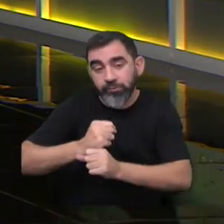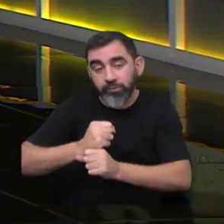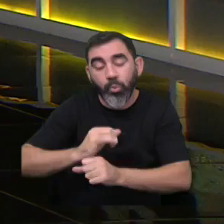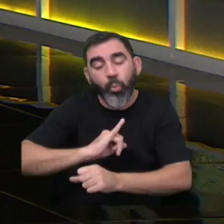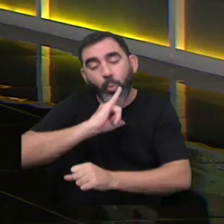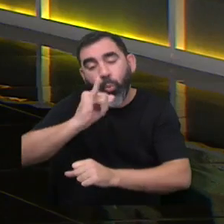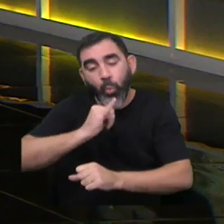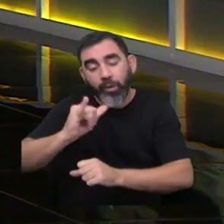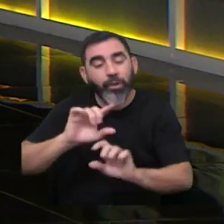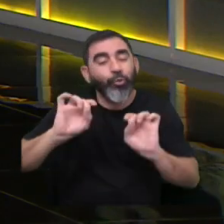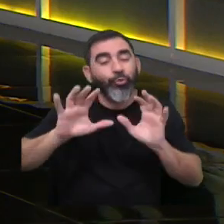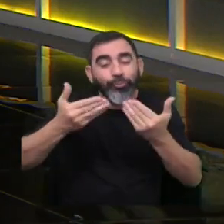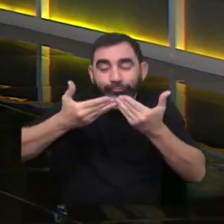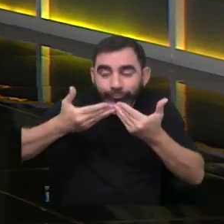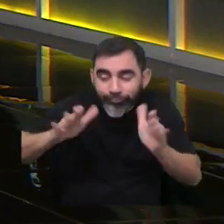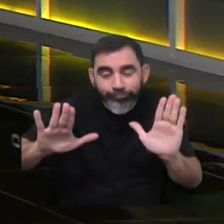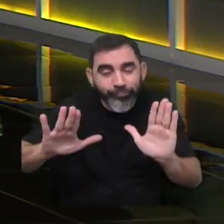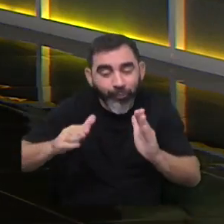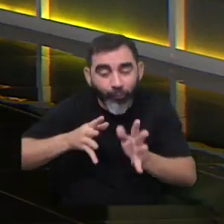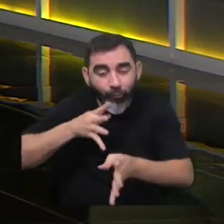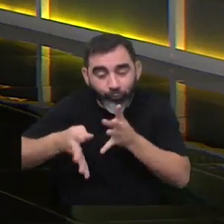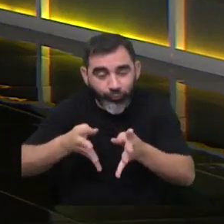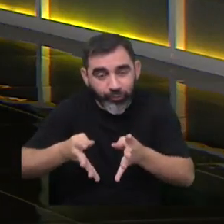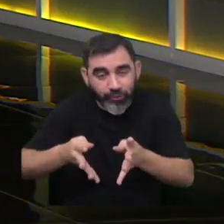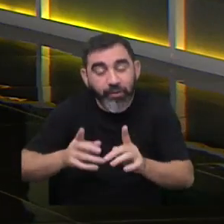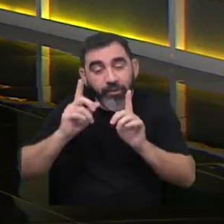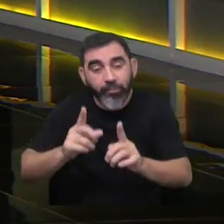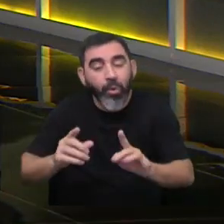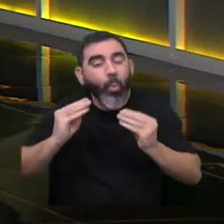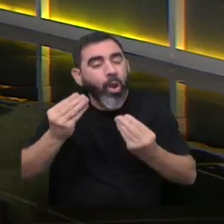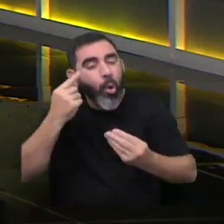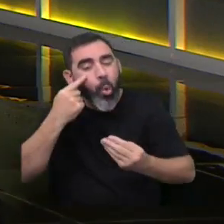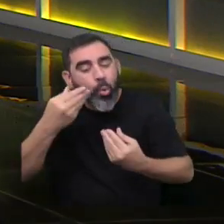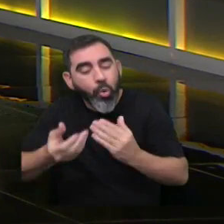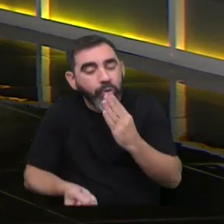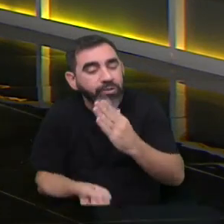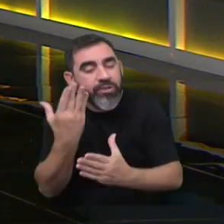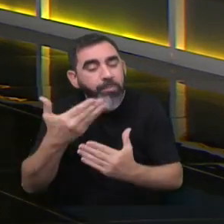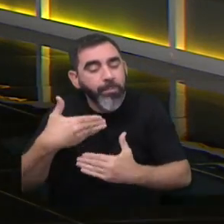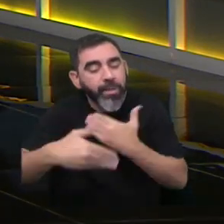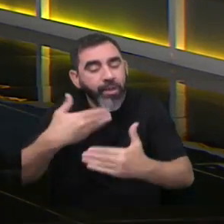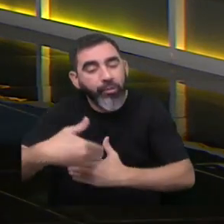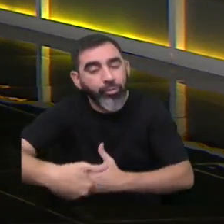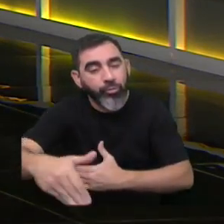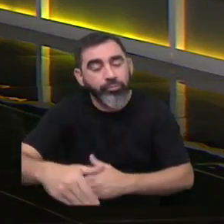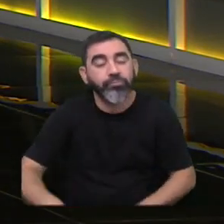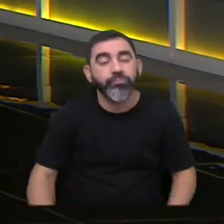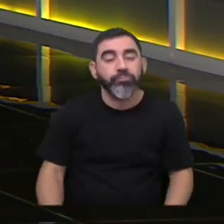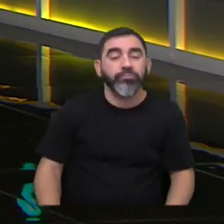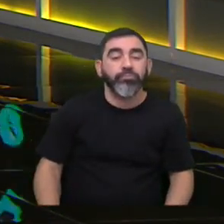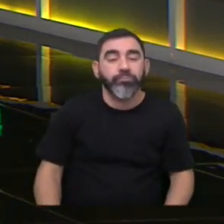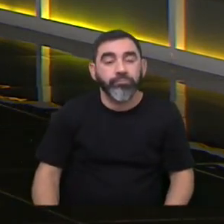contar ya no solo que se prendió una máquina nueva, sino qué conocimiento se está generando, en este caso, en el programa